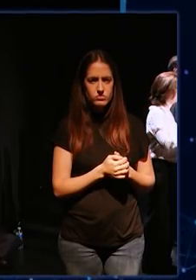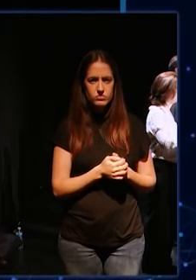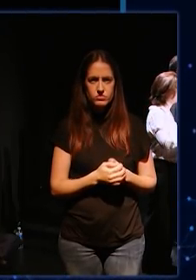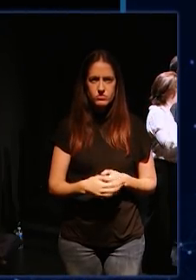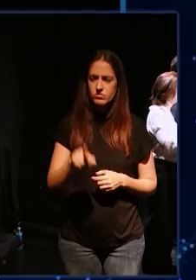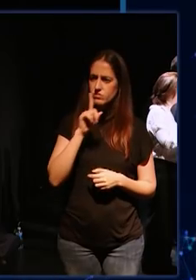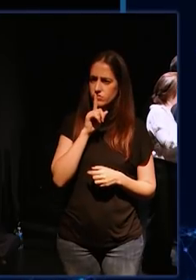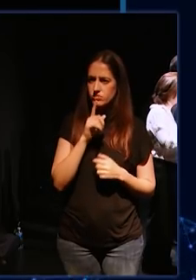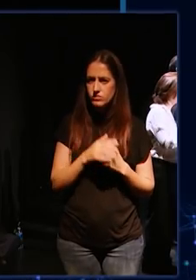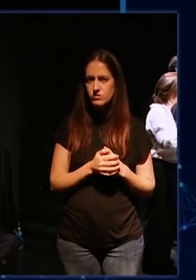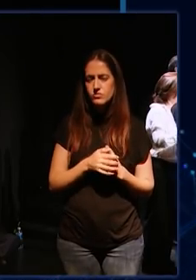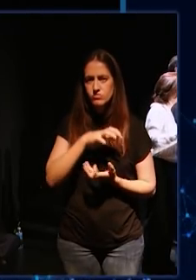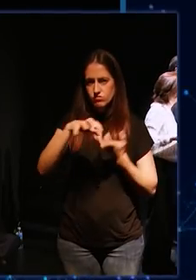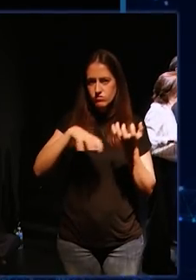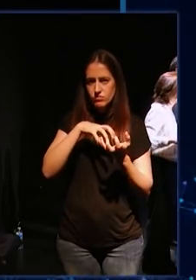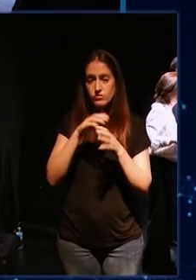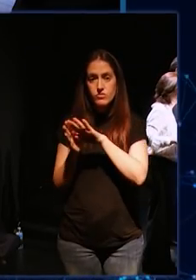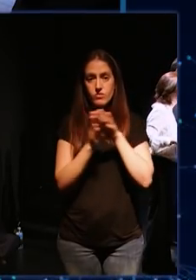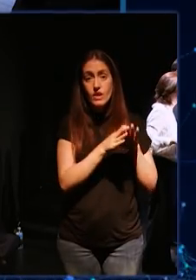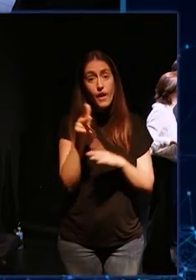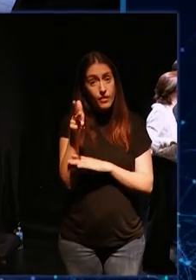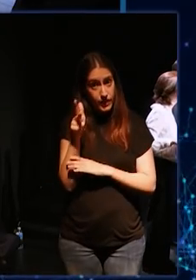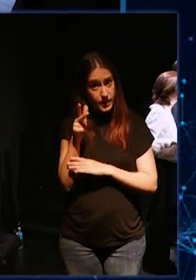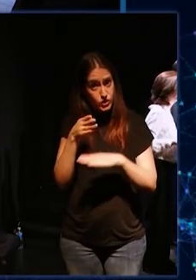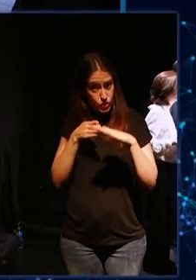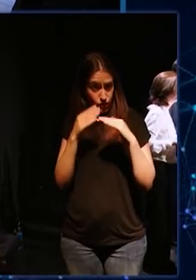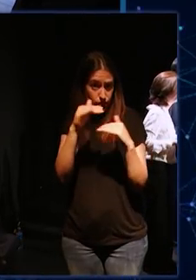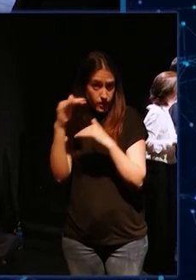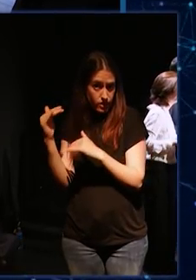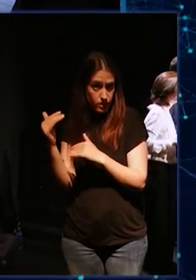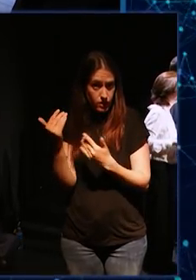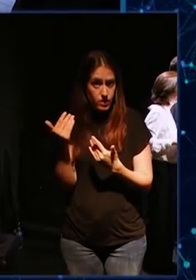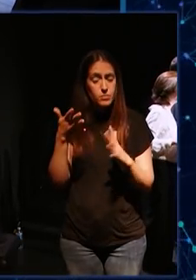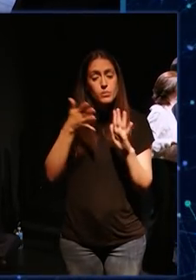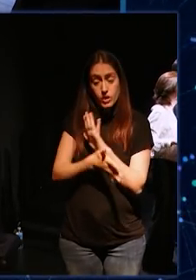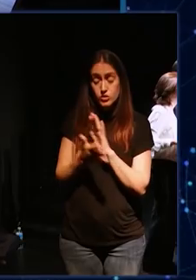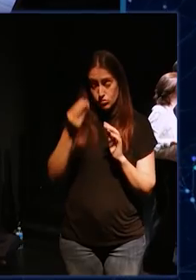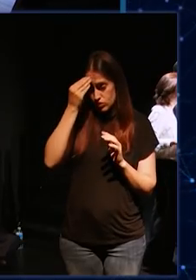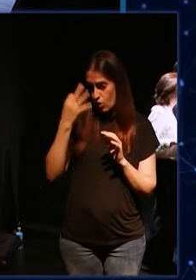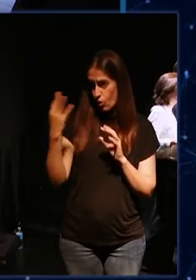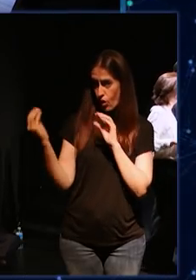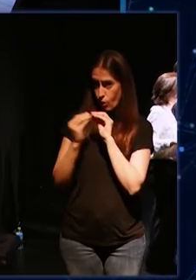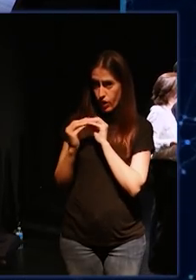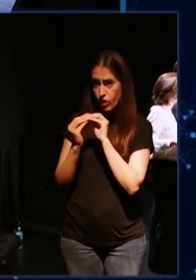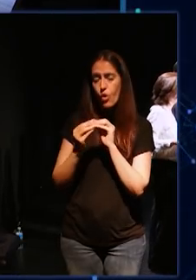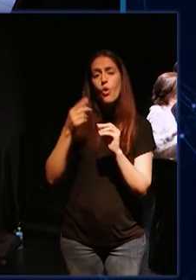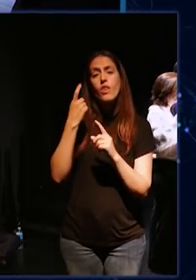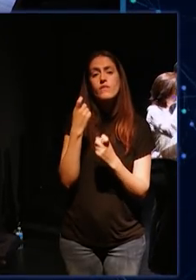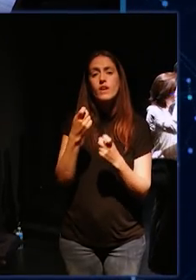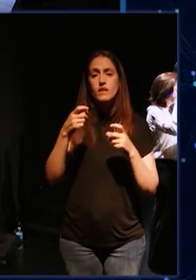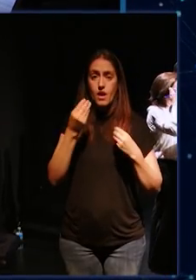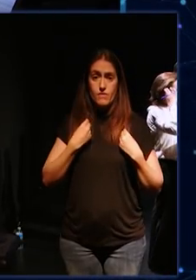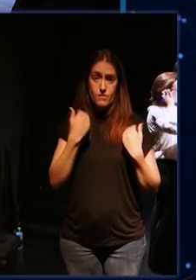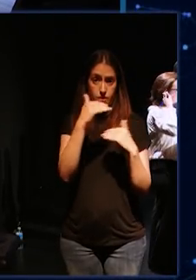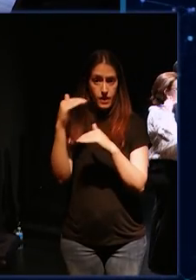Silencio, el derecho a la vivienda, por eso yo creo que en este tema vamos a ponernos más o menos de acuerdo en que hay que hacer vivienda social. Se pueden